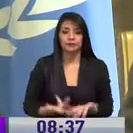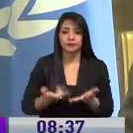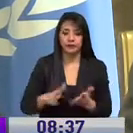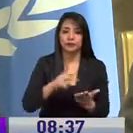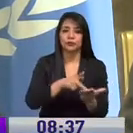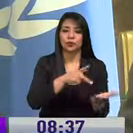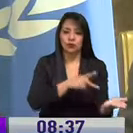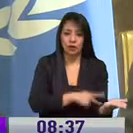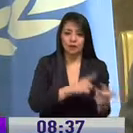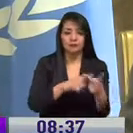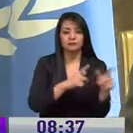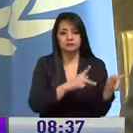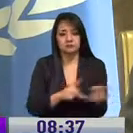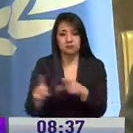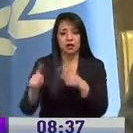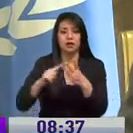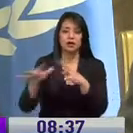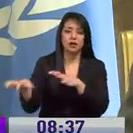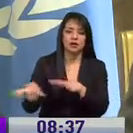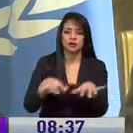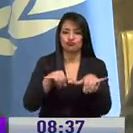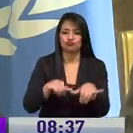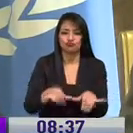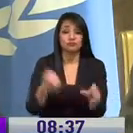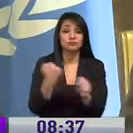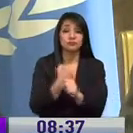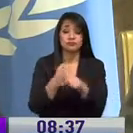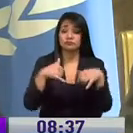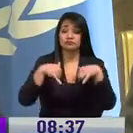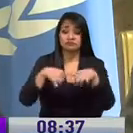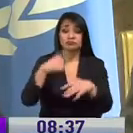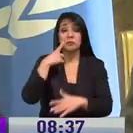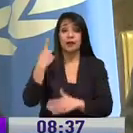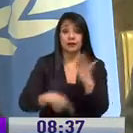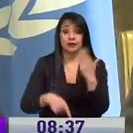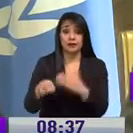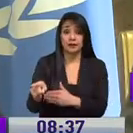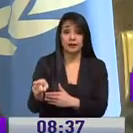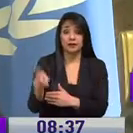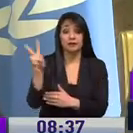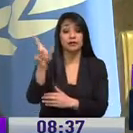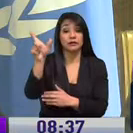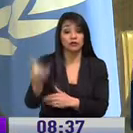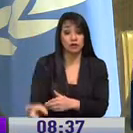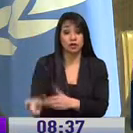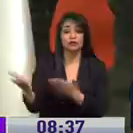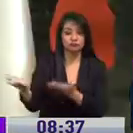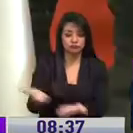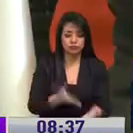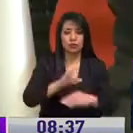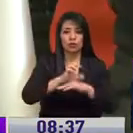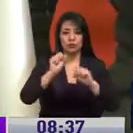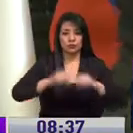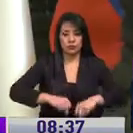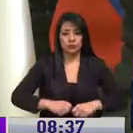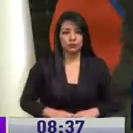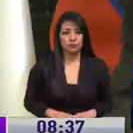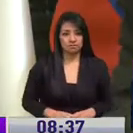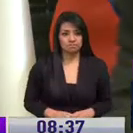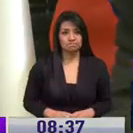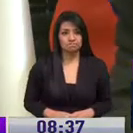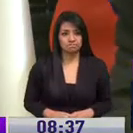programas, planes, actividades. Vamos a seguir trabajando para acoger a los hermanos venezolanos que llegan acá al país. Promover